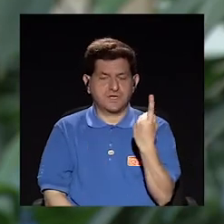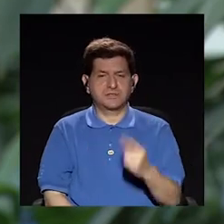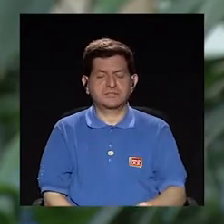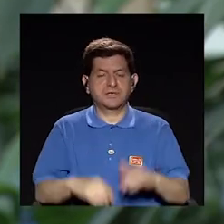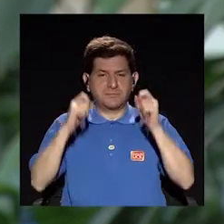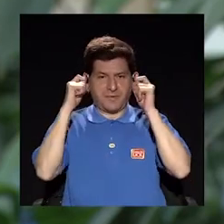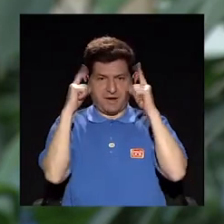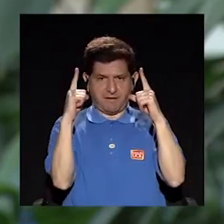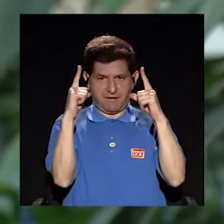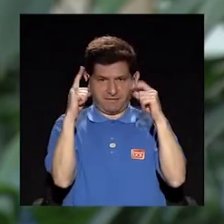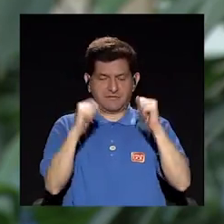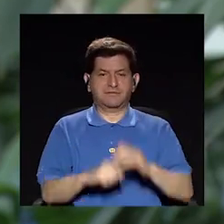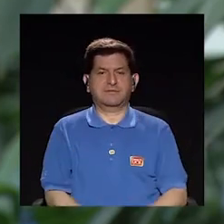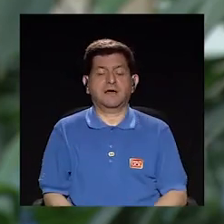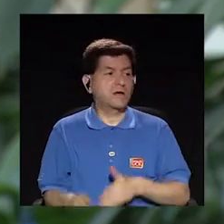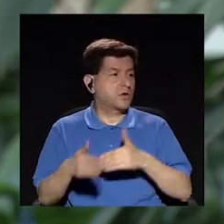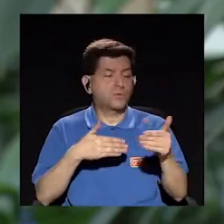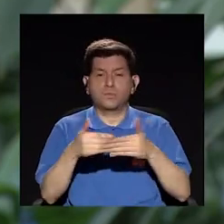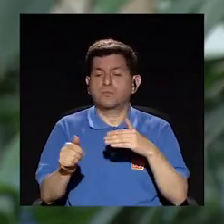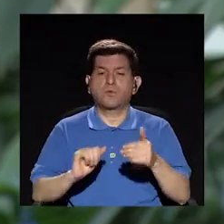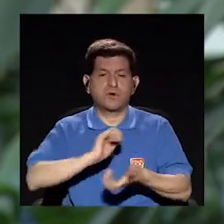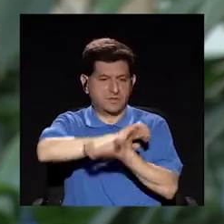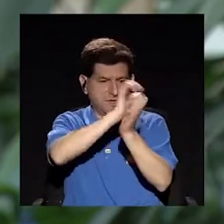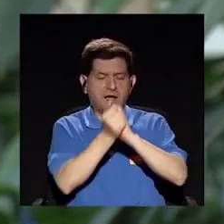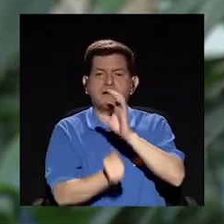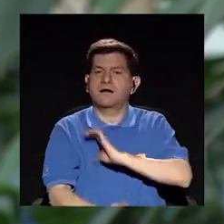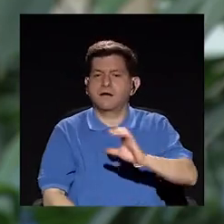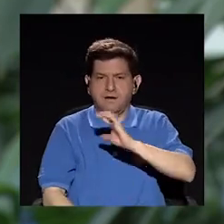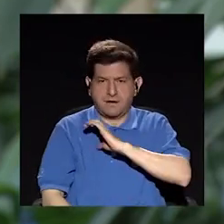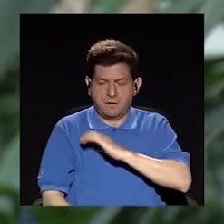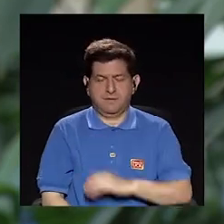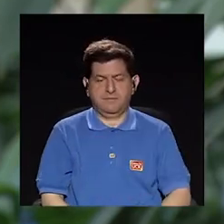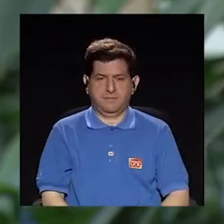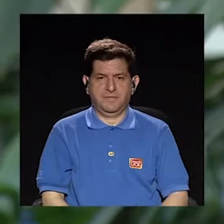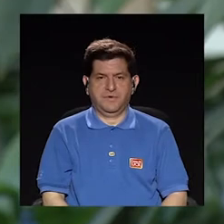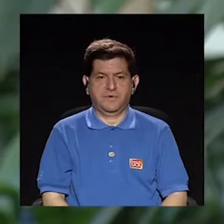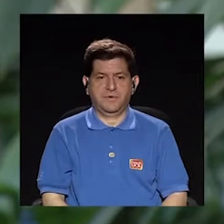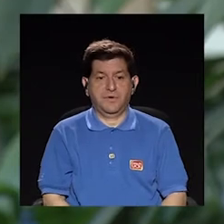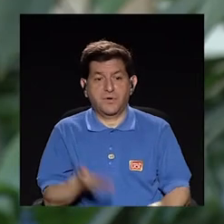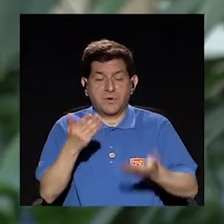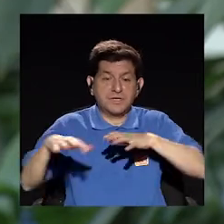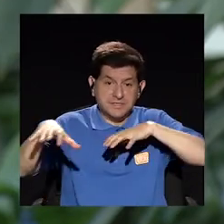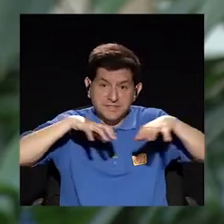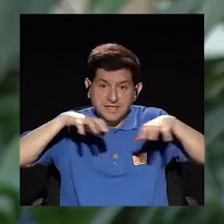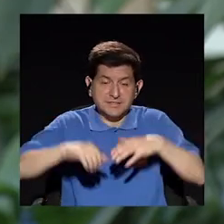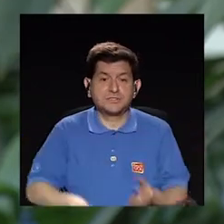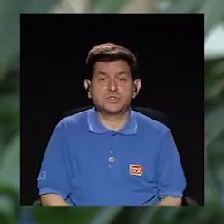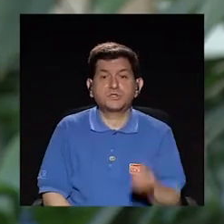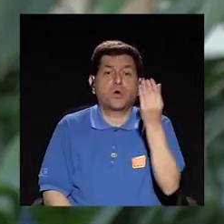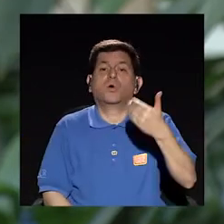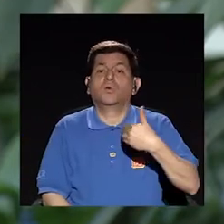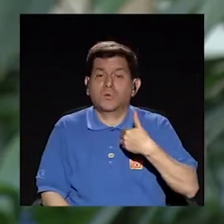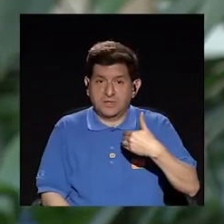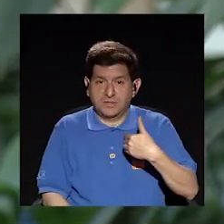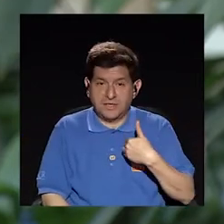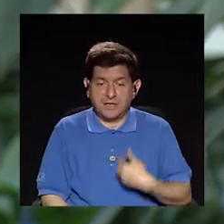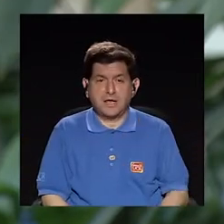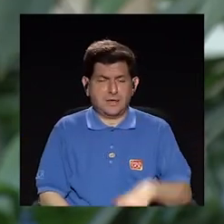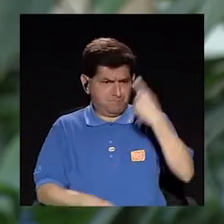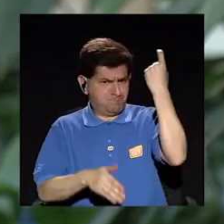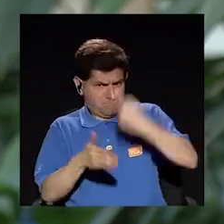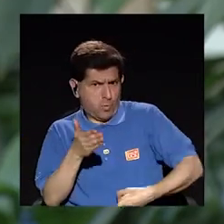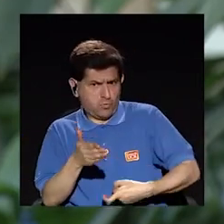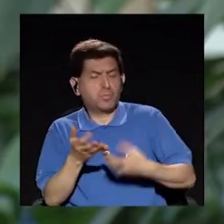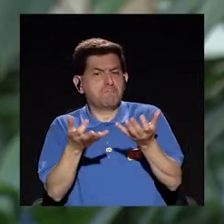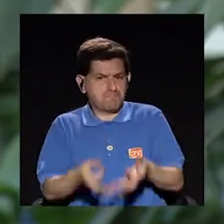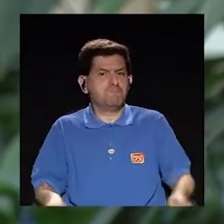de tener alerta. Cualquier cambio de comportamiento, de actitud, de actividades que el joven tenga